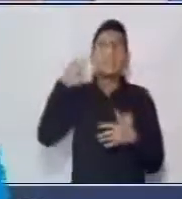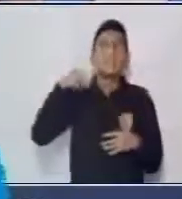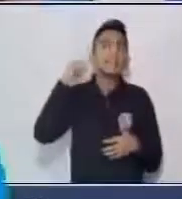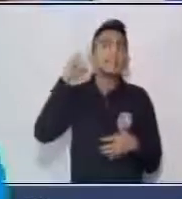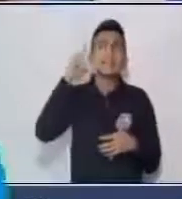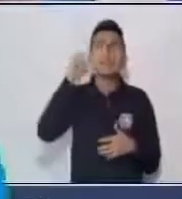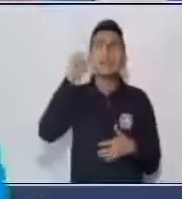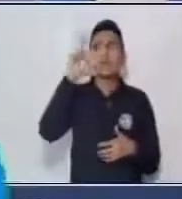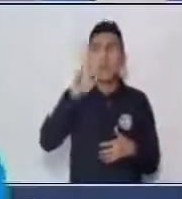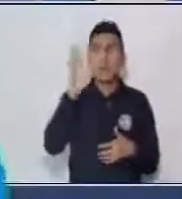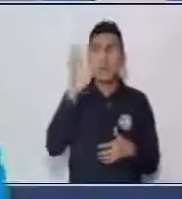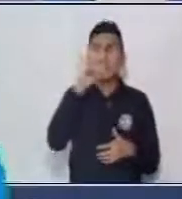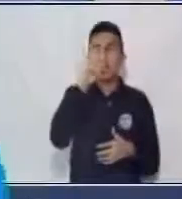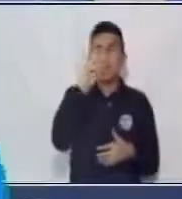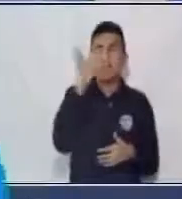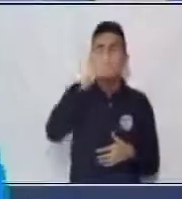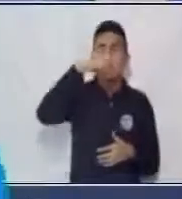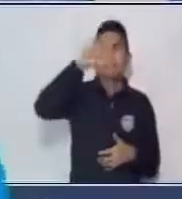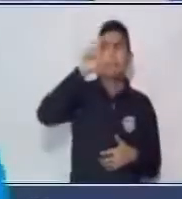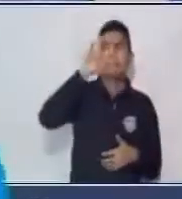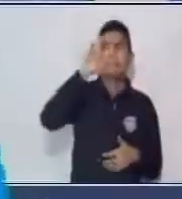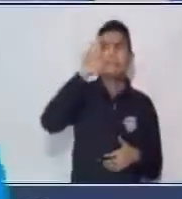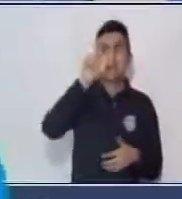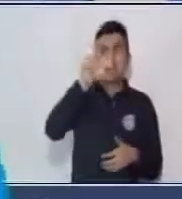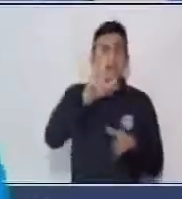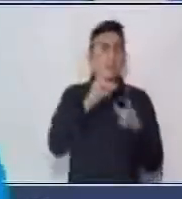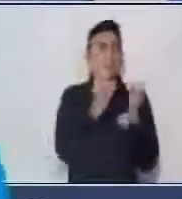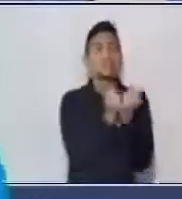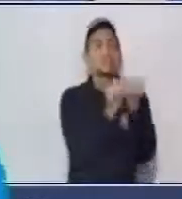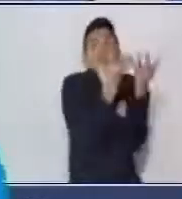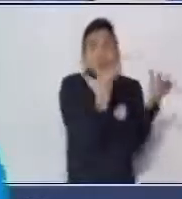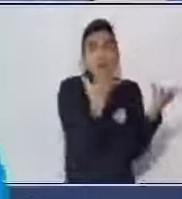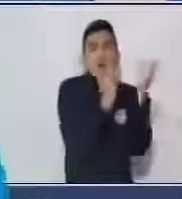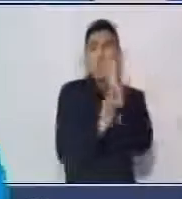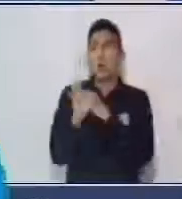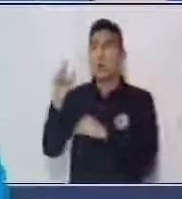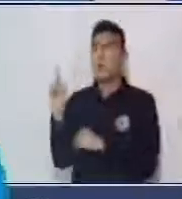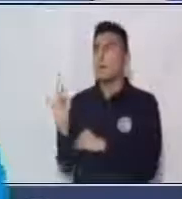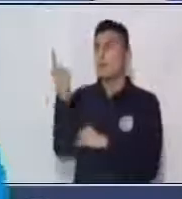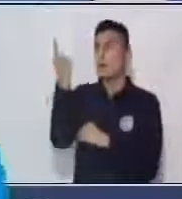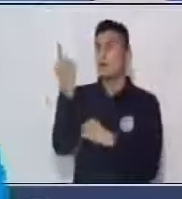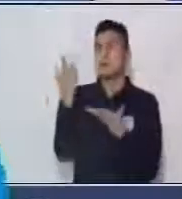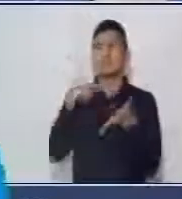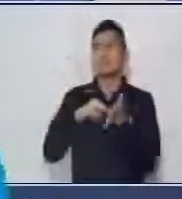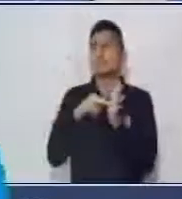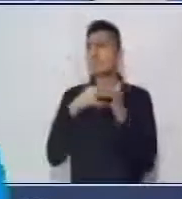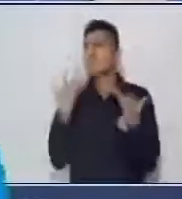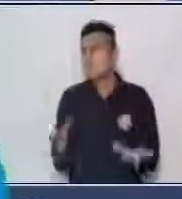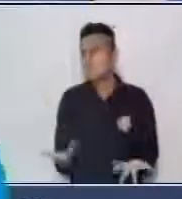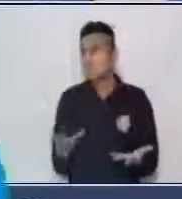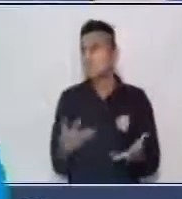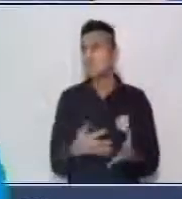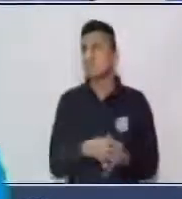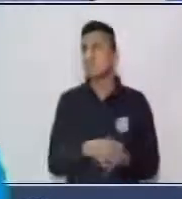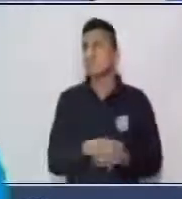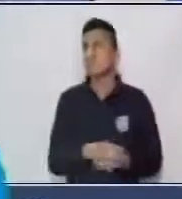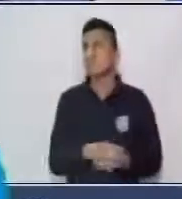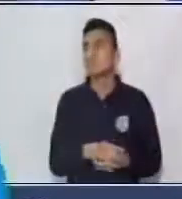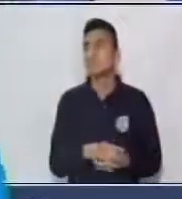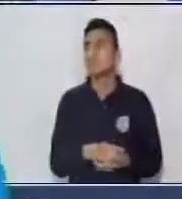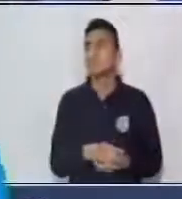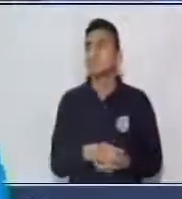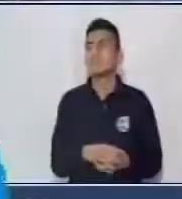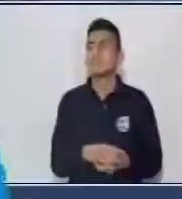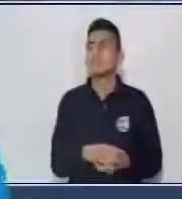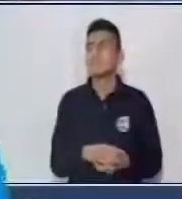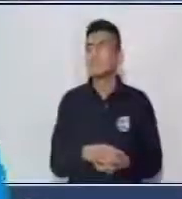plural. Y en este caso, si es singular o plural, ¿de qué se habla directamente? Muy